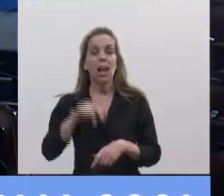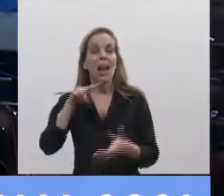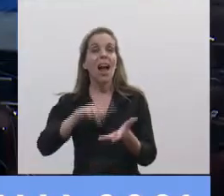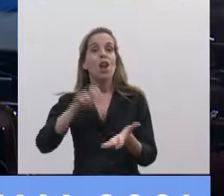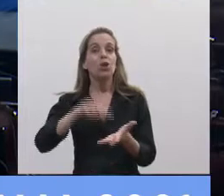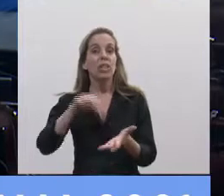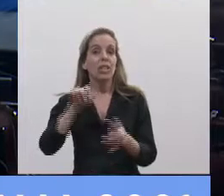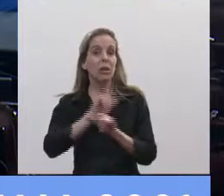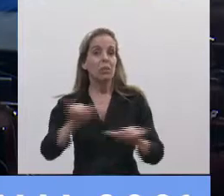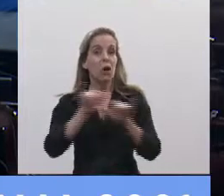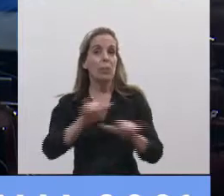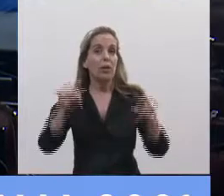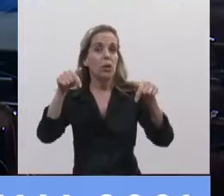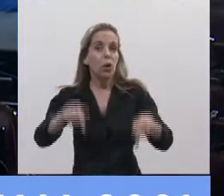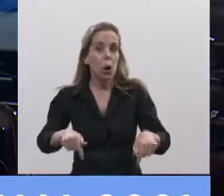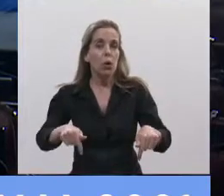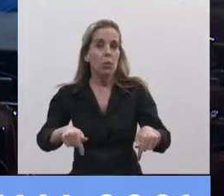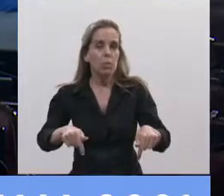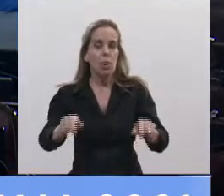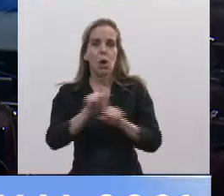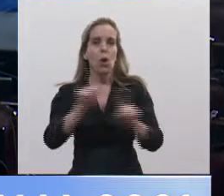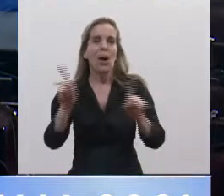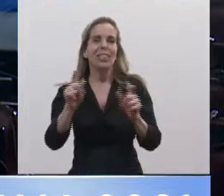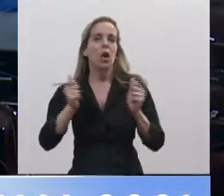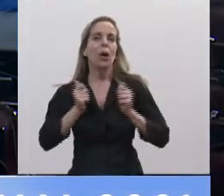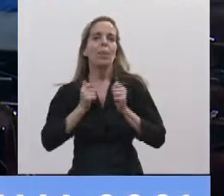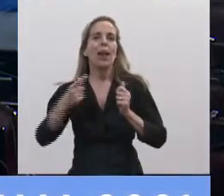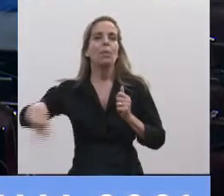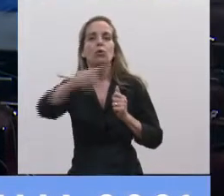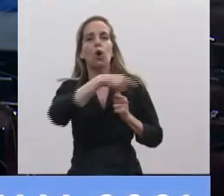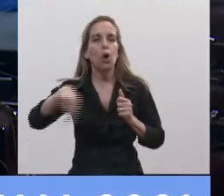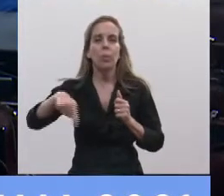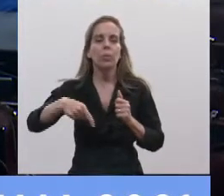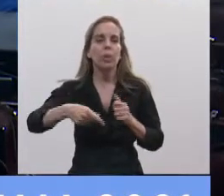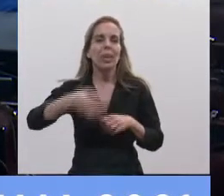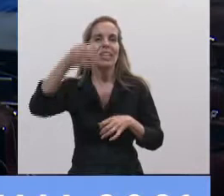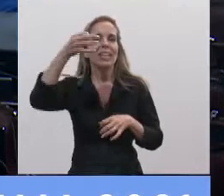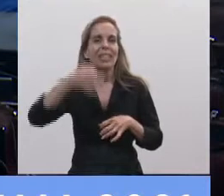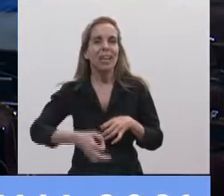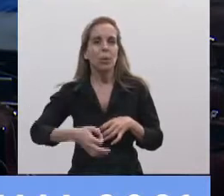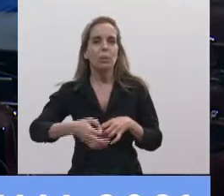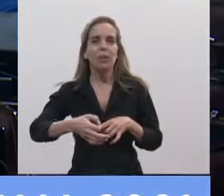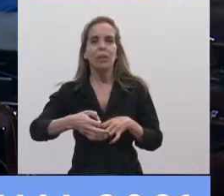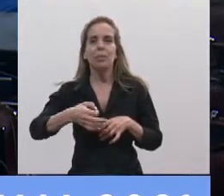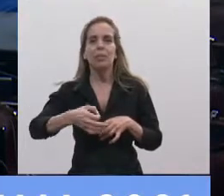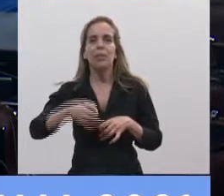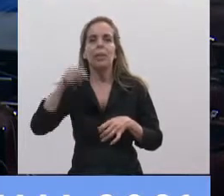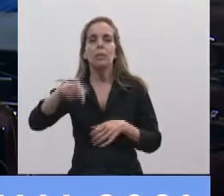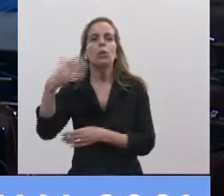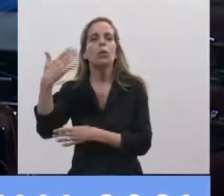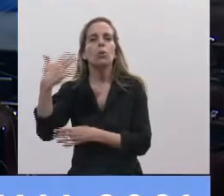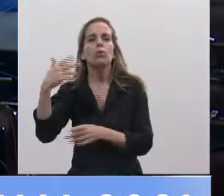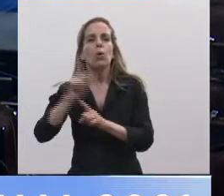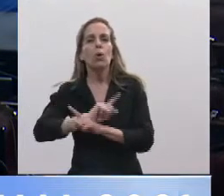hoy no va a ser la que esperábamos y seguramente el protagonismo de nuestros discursos tampoco, porque en